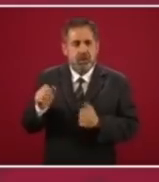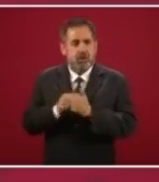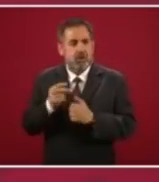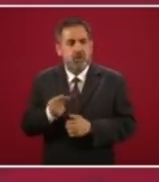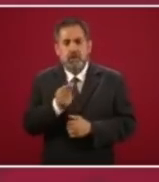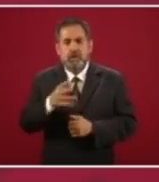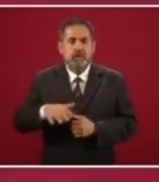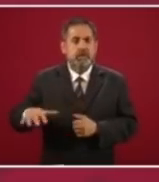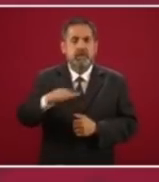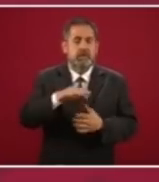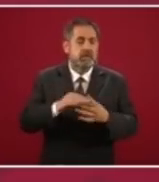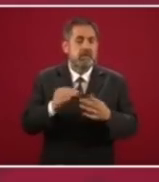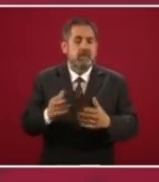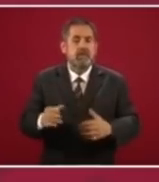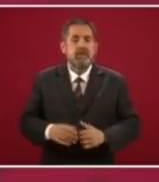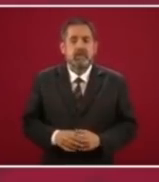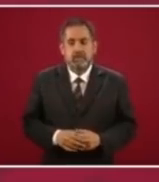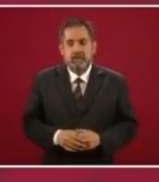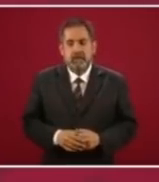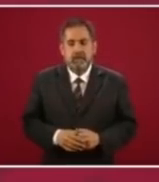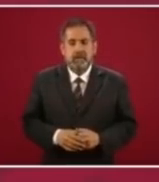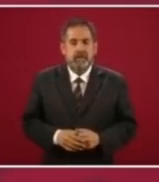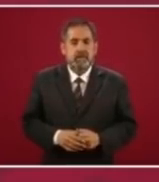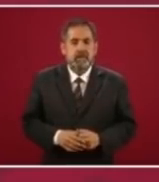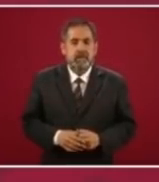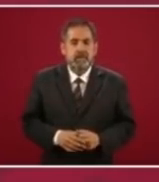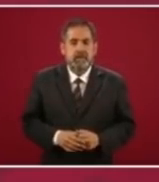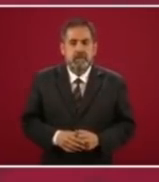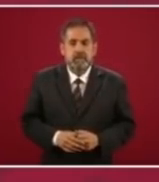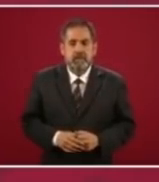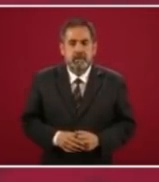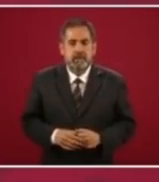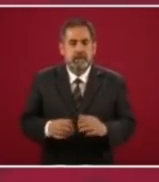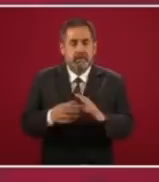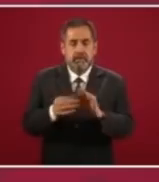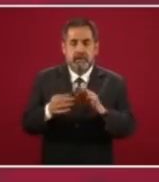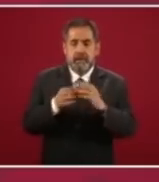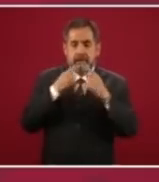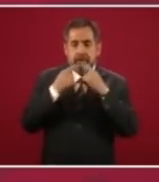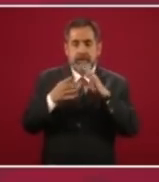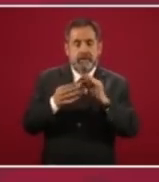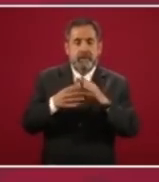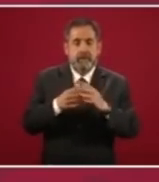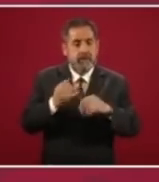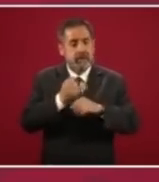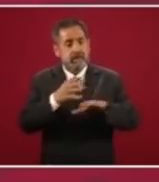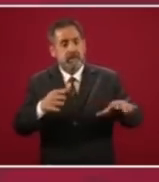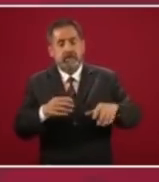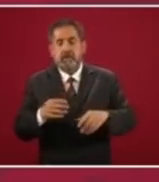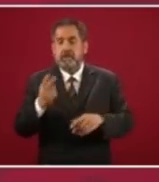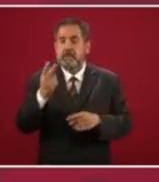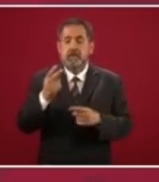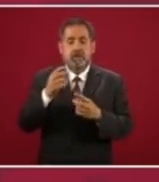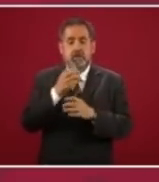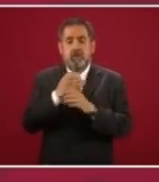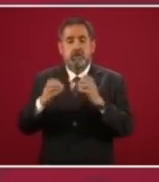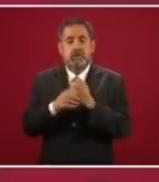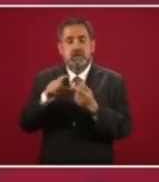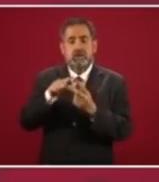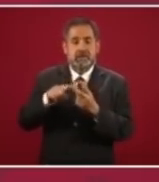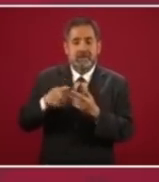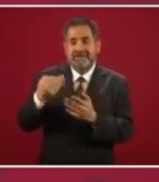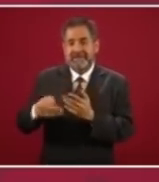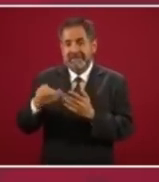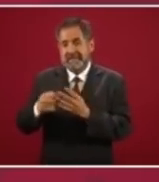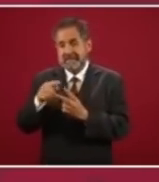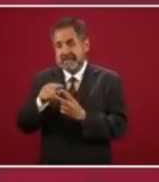para informar sobre dos asuntos que tenemos